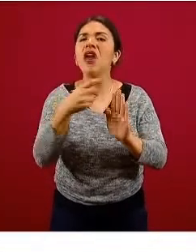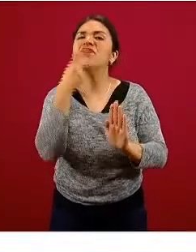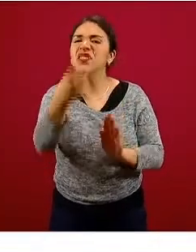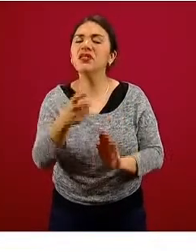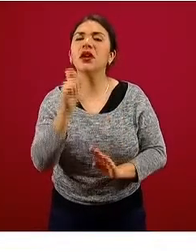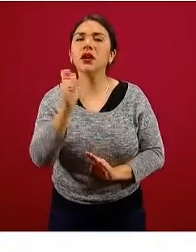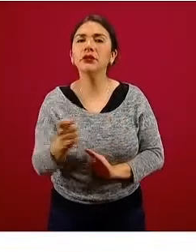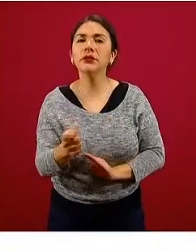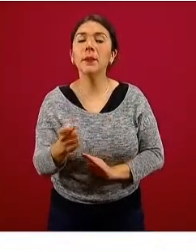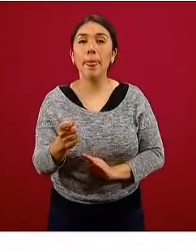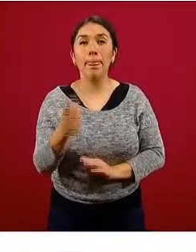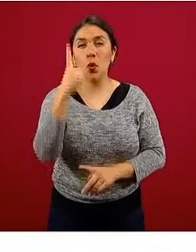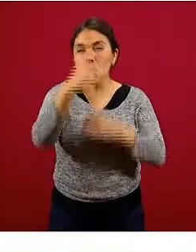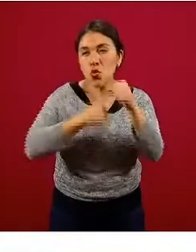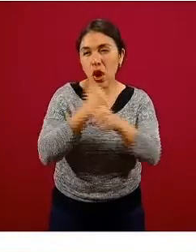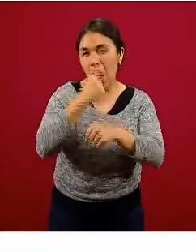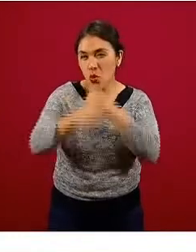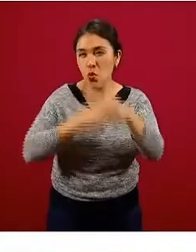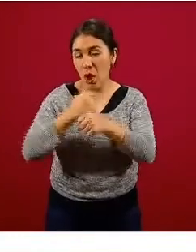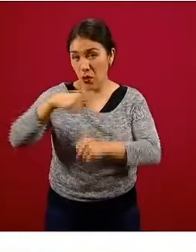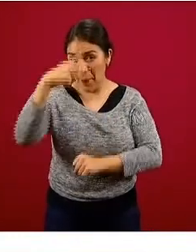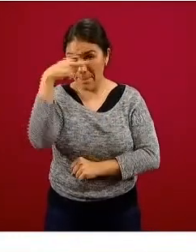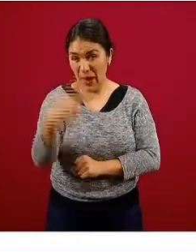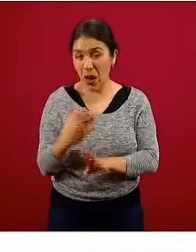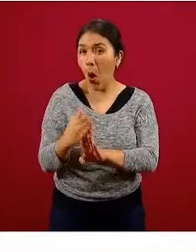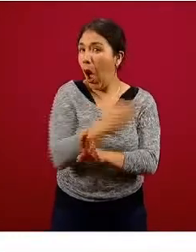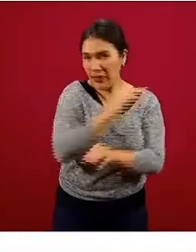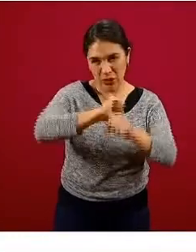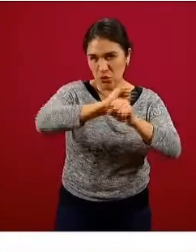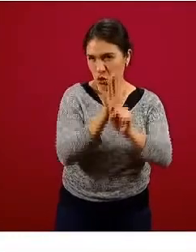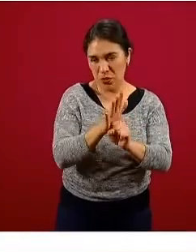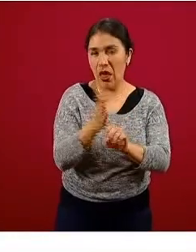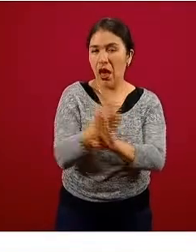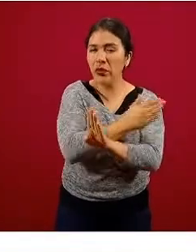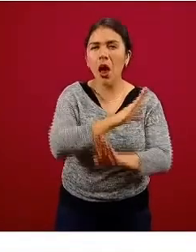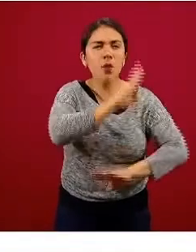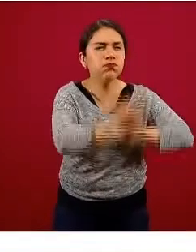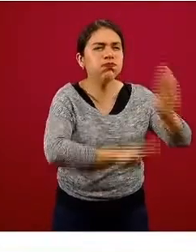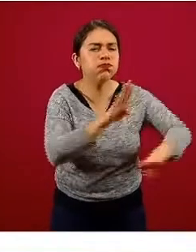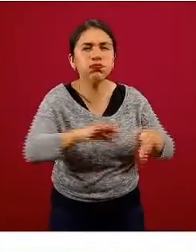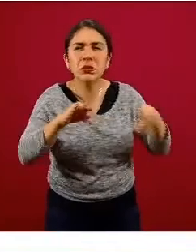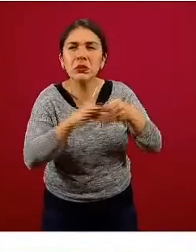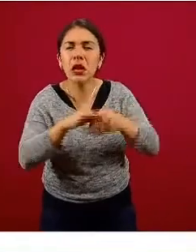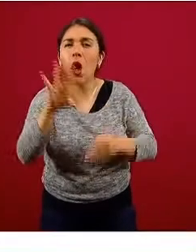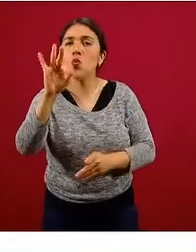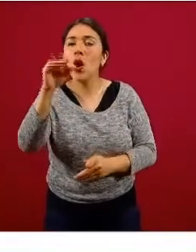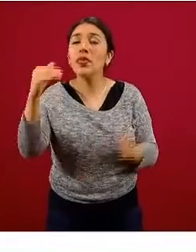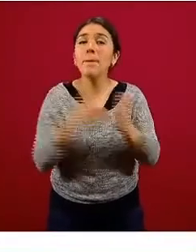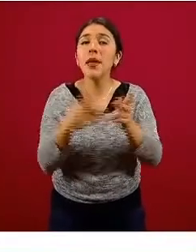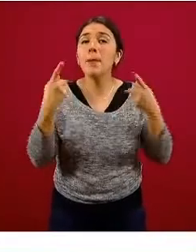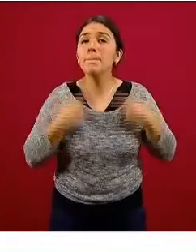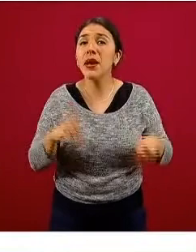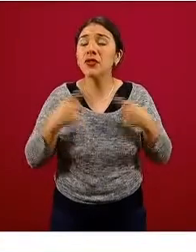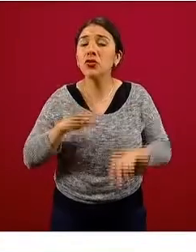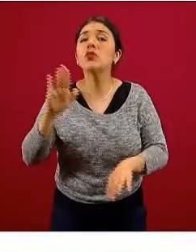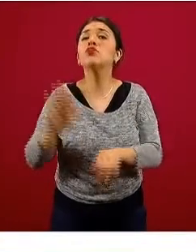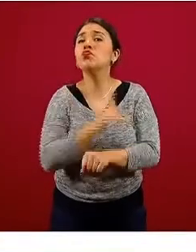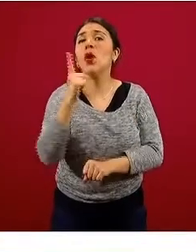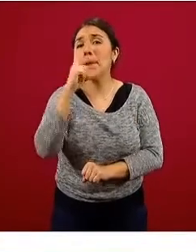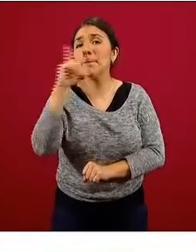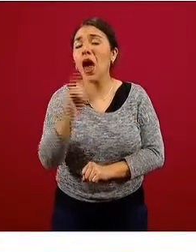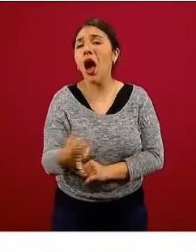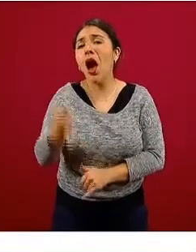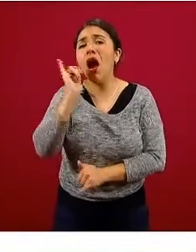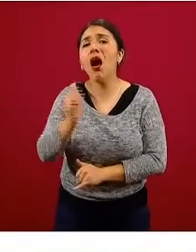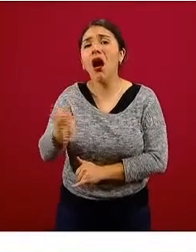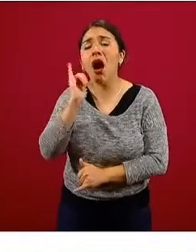se estima que anualmente en México, antes de la pandemia, morían alrededor de 40,000 personas debido